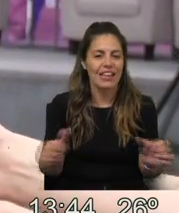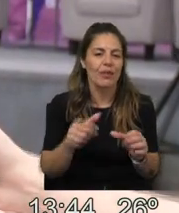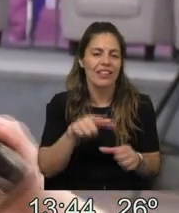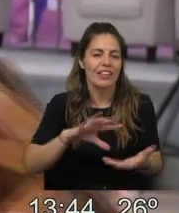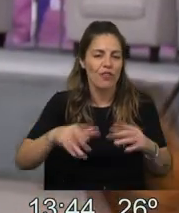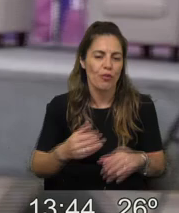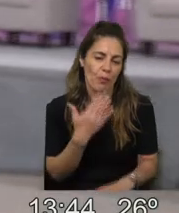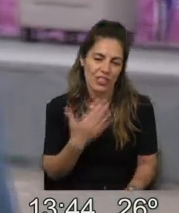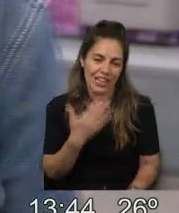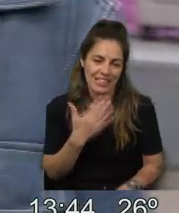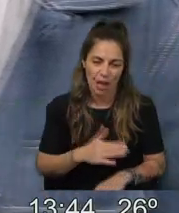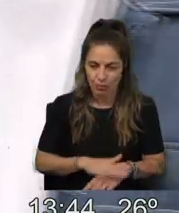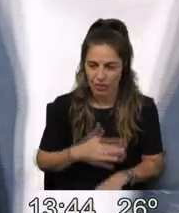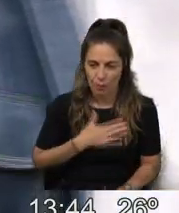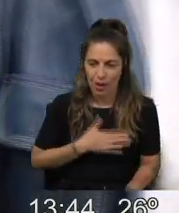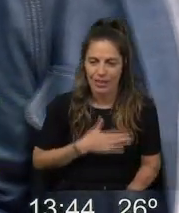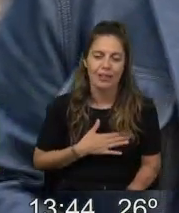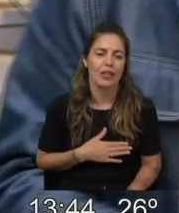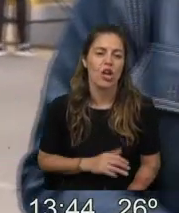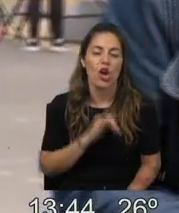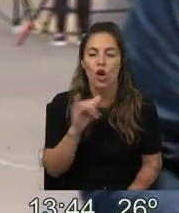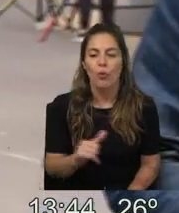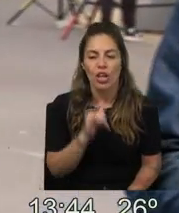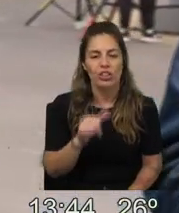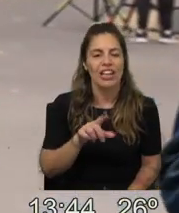Muchas gracias, muy amable. No, gracias a ustedes. Pilar, como decíamos,